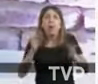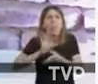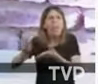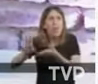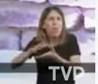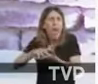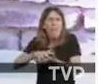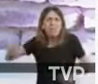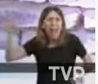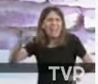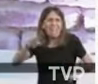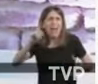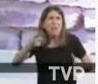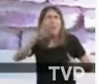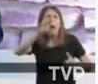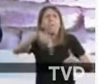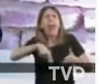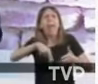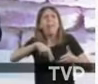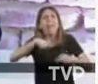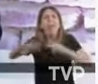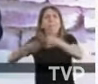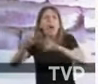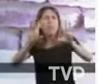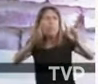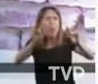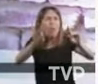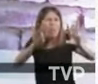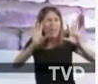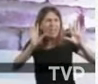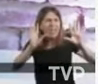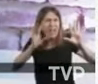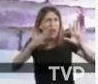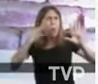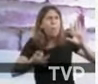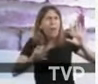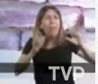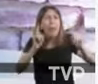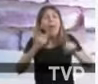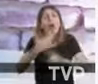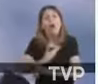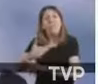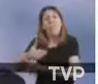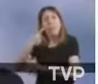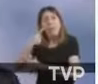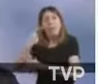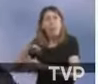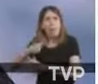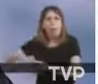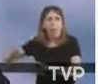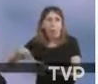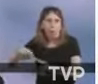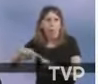de pago en los mejores escenarios, son muy complejos de abordar, pero requiere que el propio Fondo Monetario y